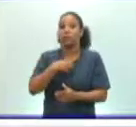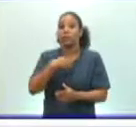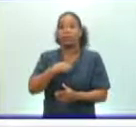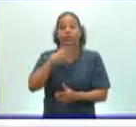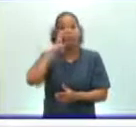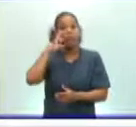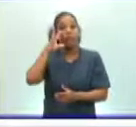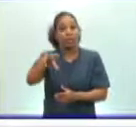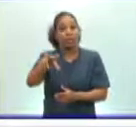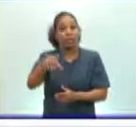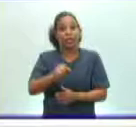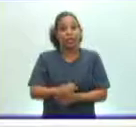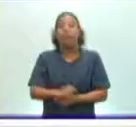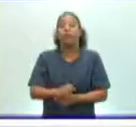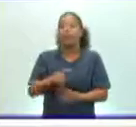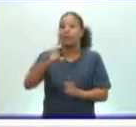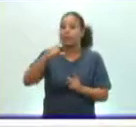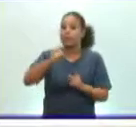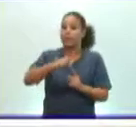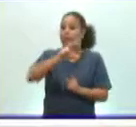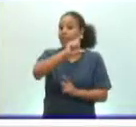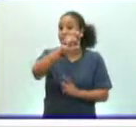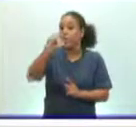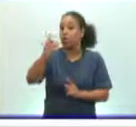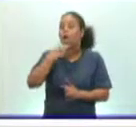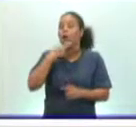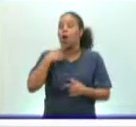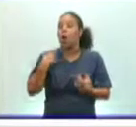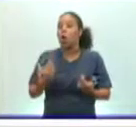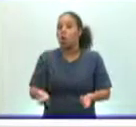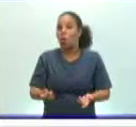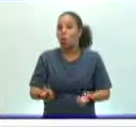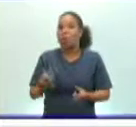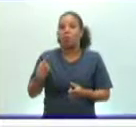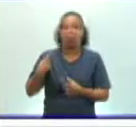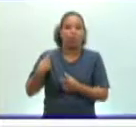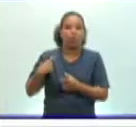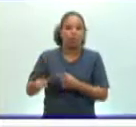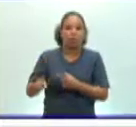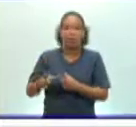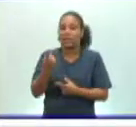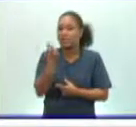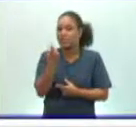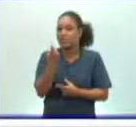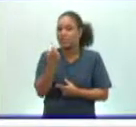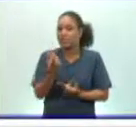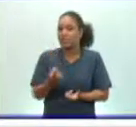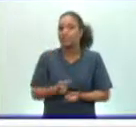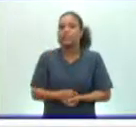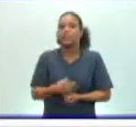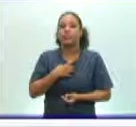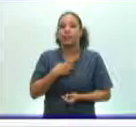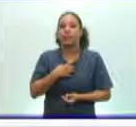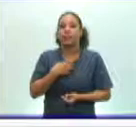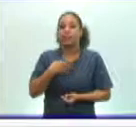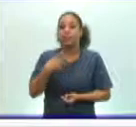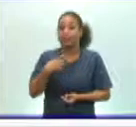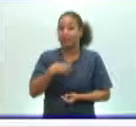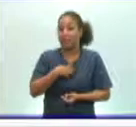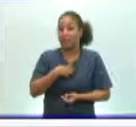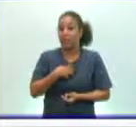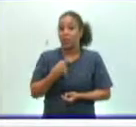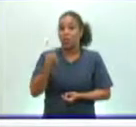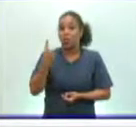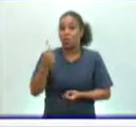percatarte de que el teorema, como condiciones necesarias y suficientes, debe tener un haz de